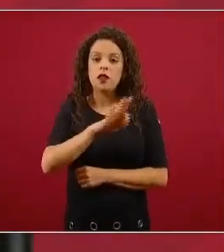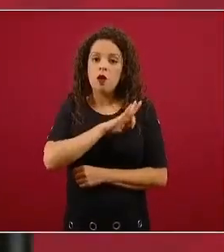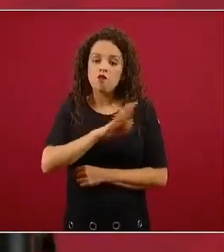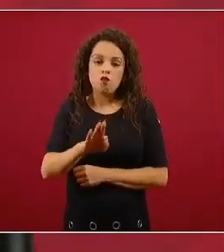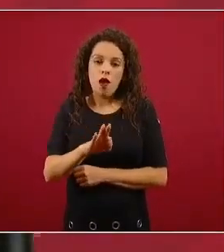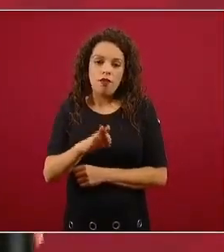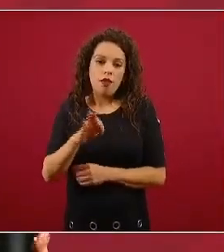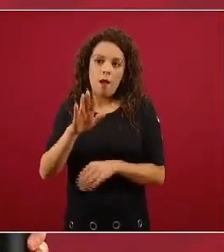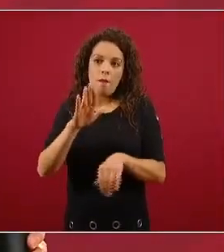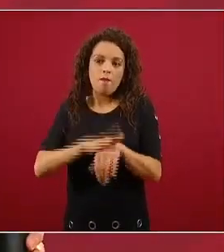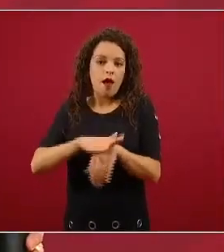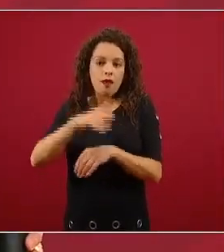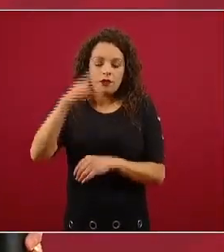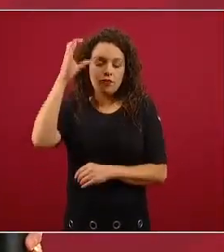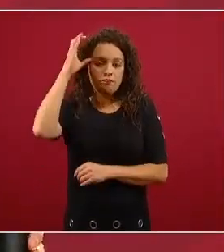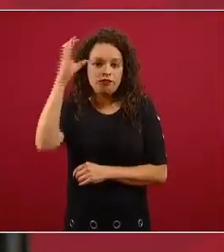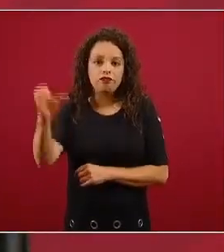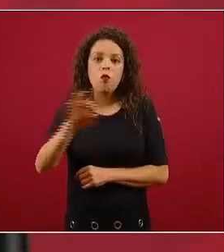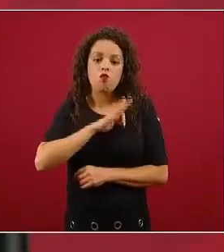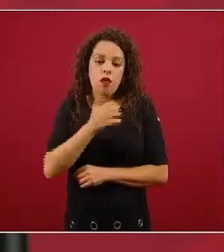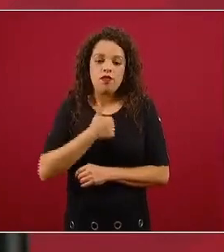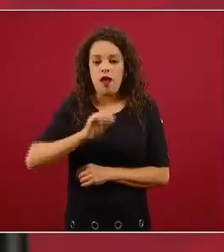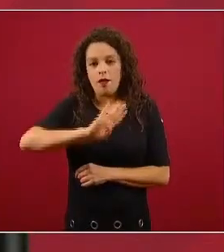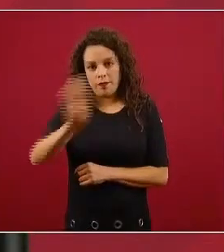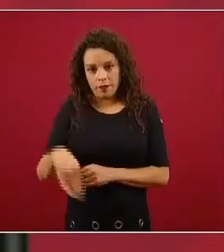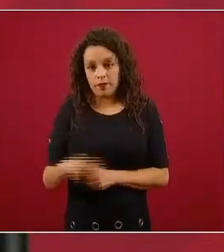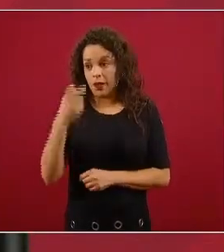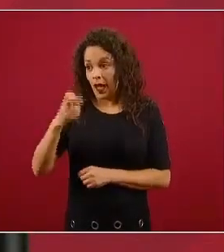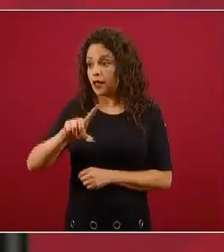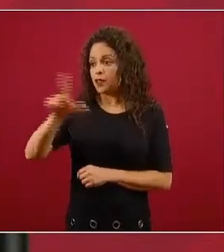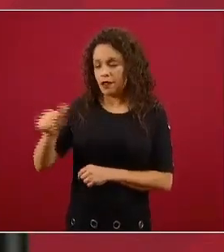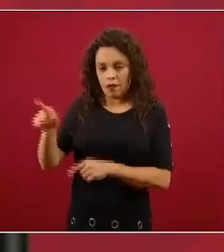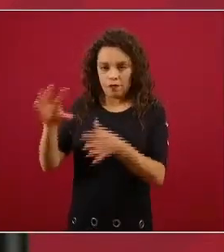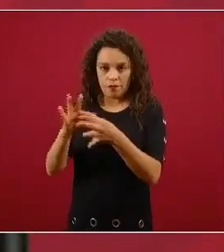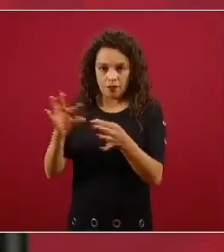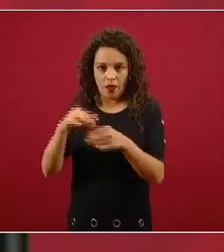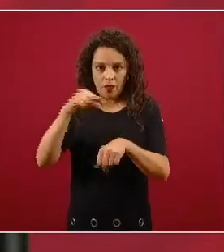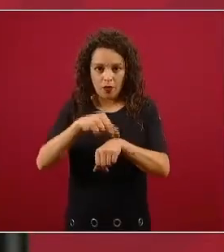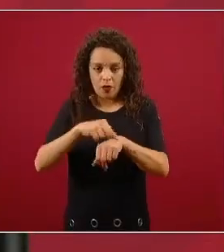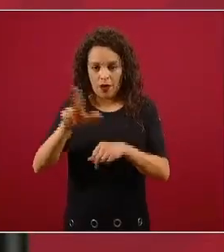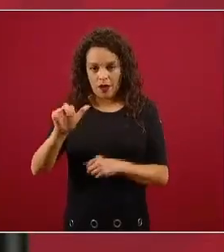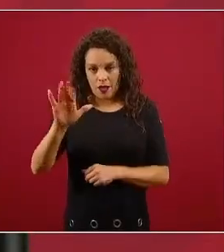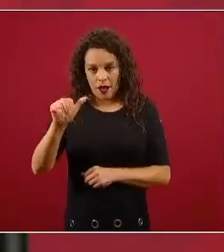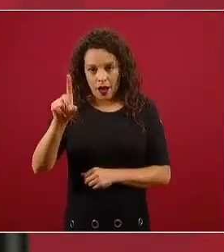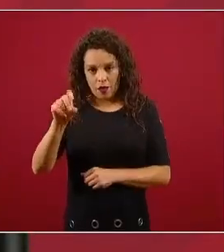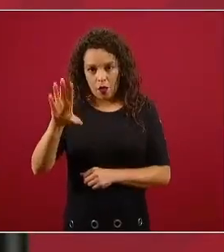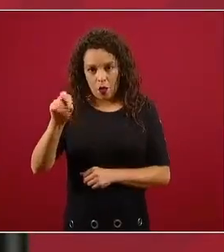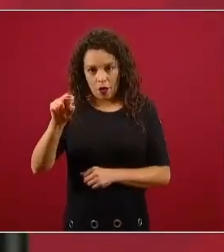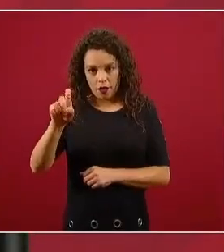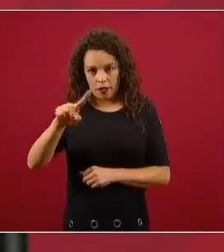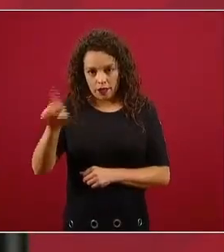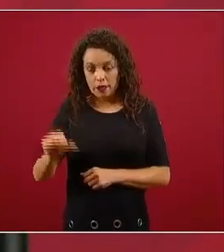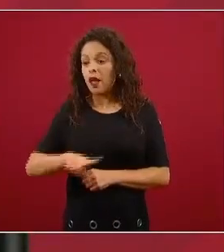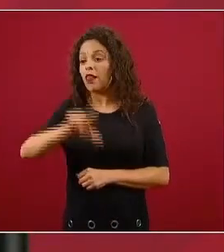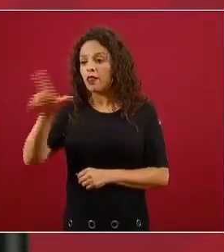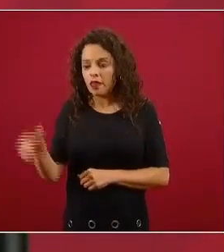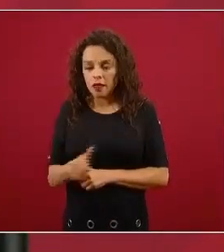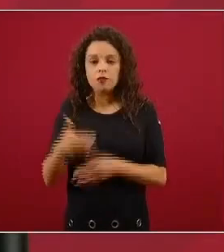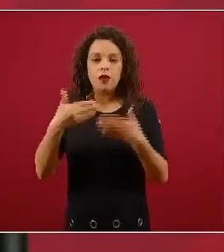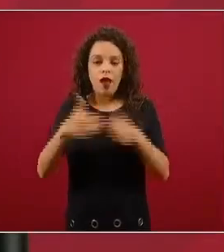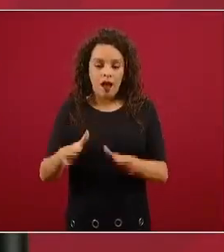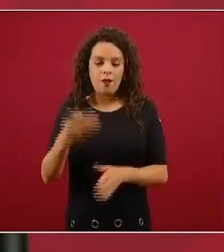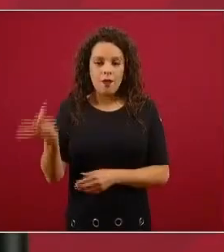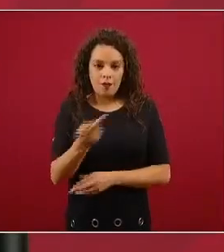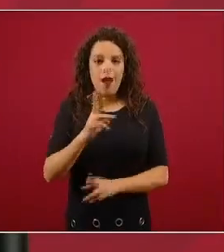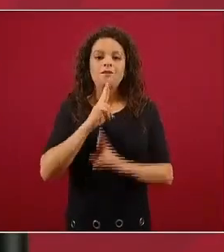la explicara el doctor ricardo cortez en detalle y pasamos a las preguntas y las respuestas